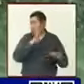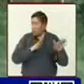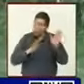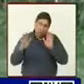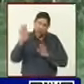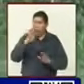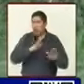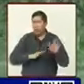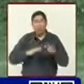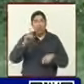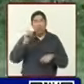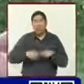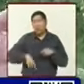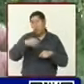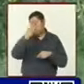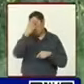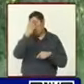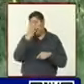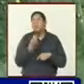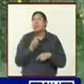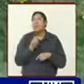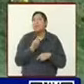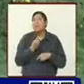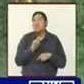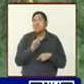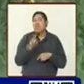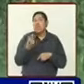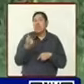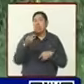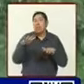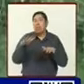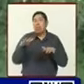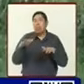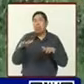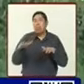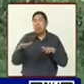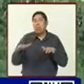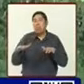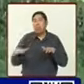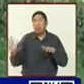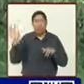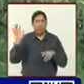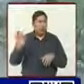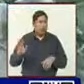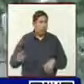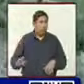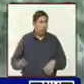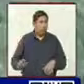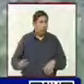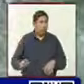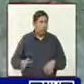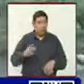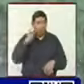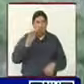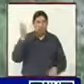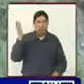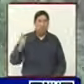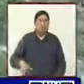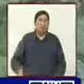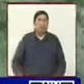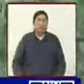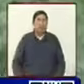preocupados, ya no podemos dormir. Como está bien, está cediendo muy rápido y está saliendo, filtrando agua de adentro. ¿Y esta es la rotura de